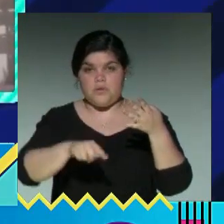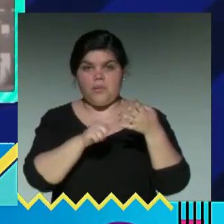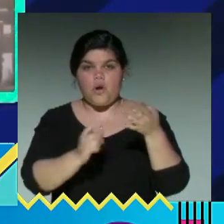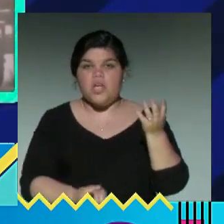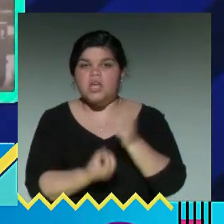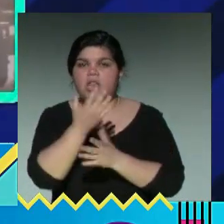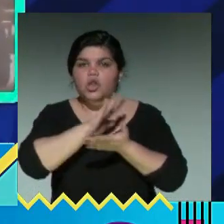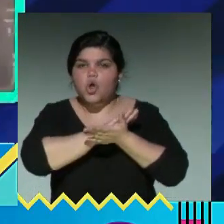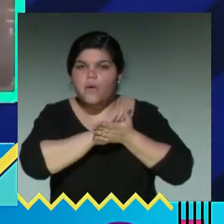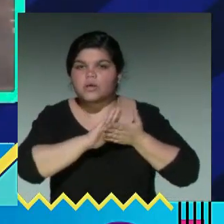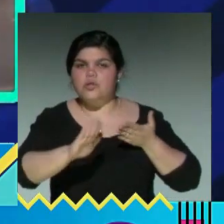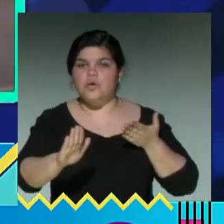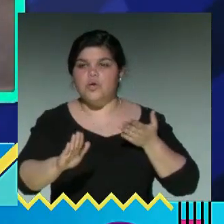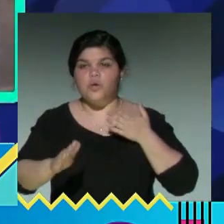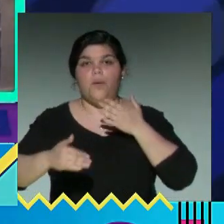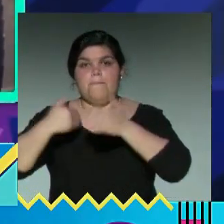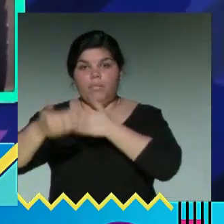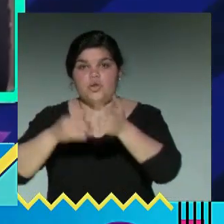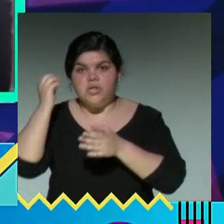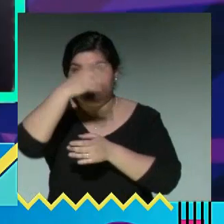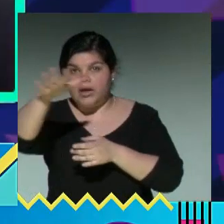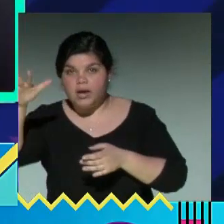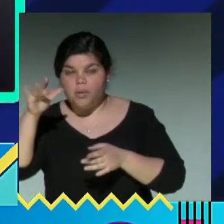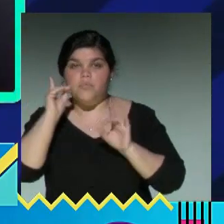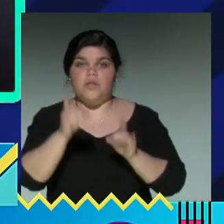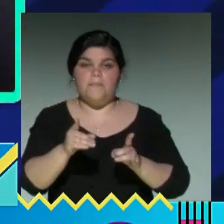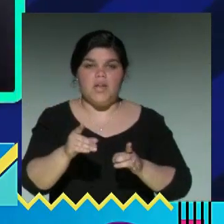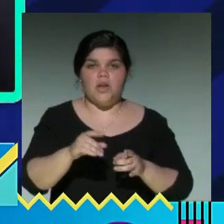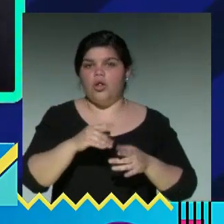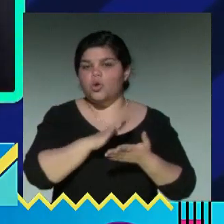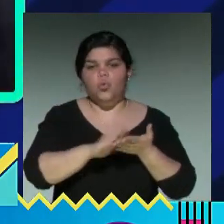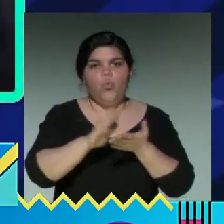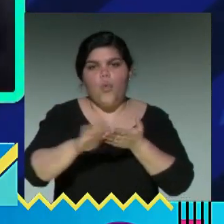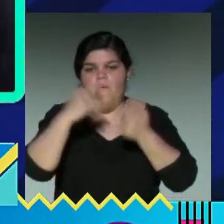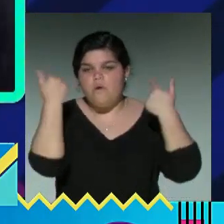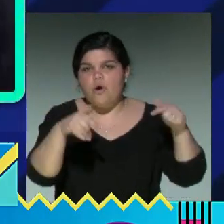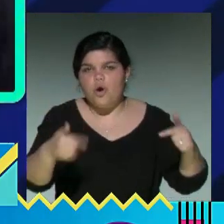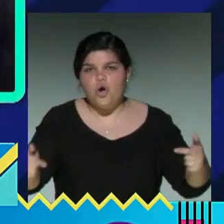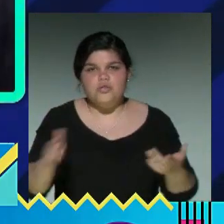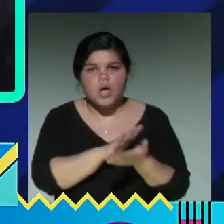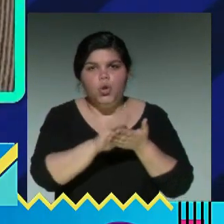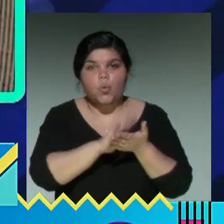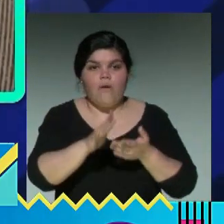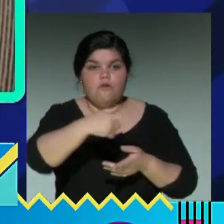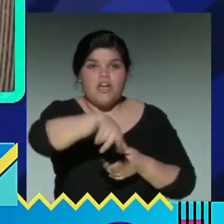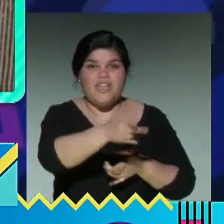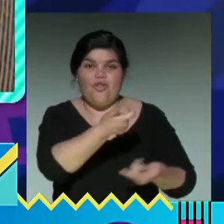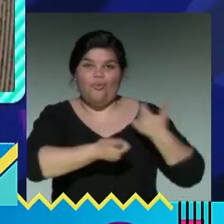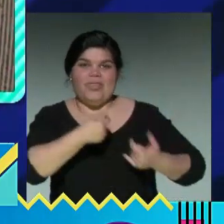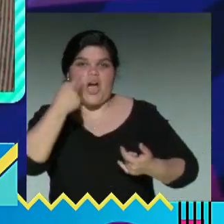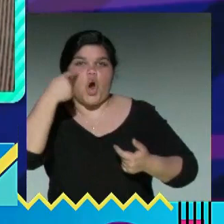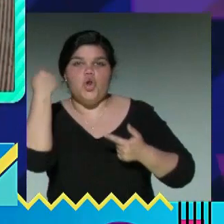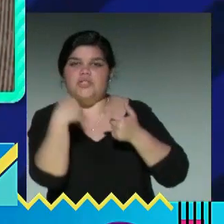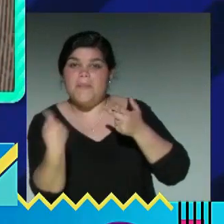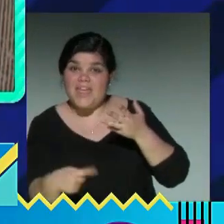innovación, no solo en los procesos productivos, sino todo tipo de innovación en la propia gestión de este conocimiento que decíamos recién. Esos serían como los